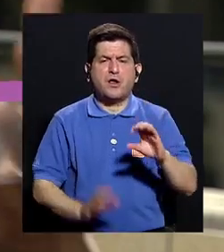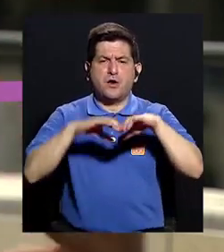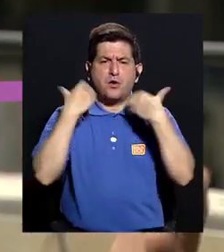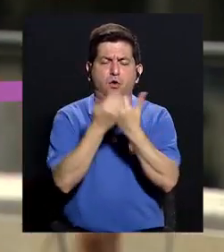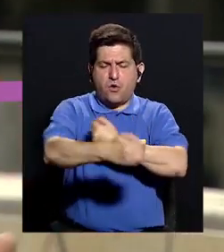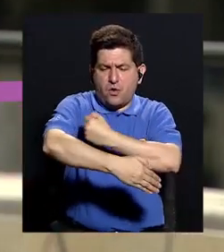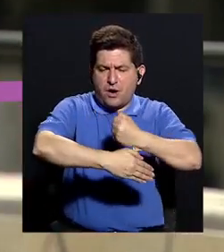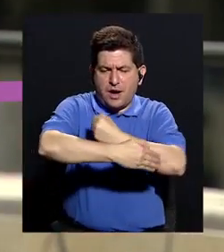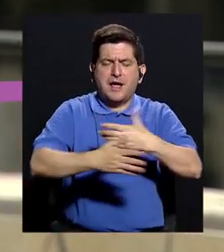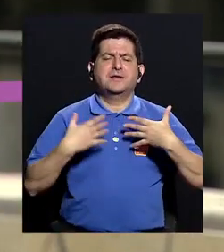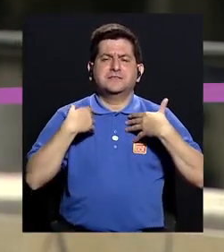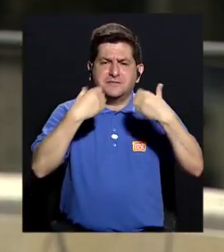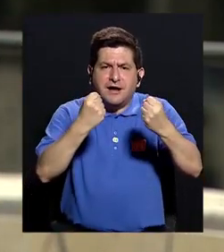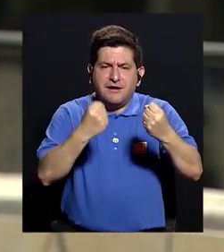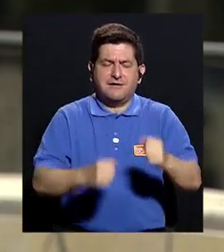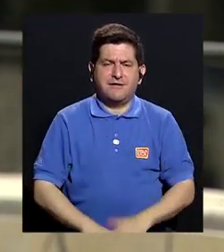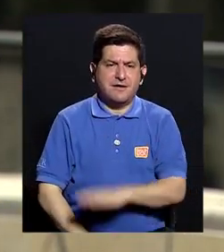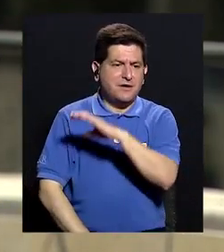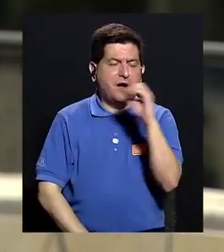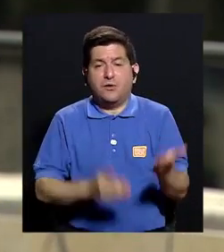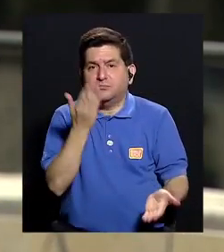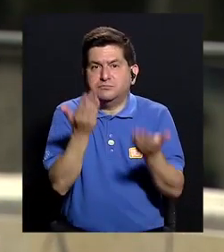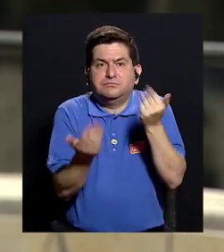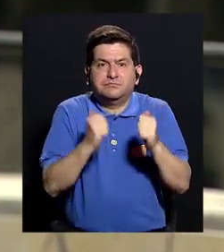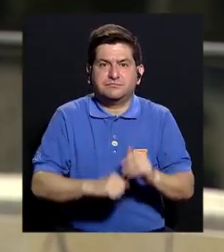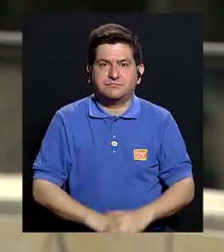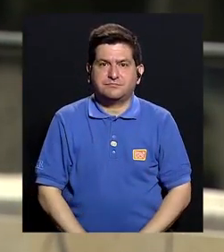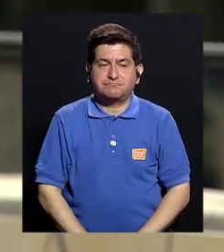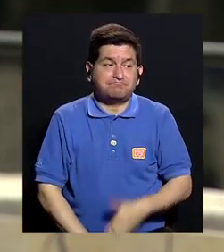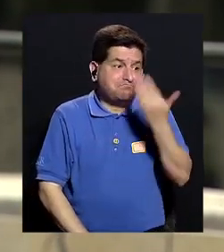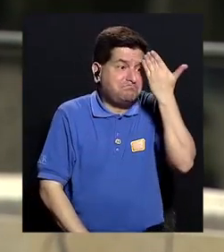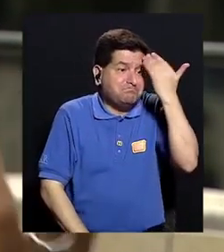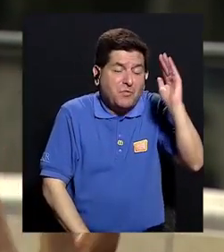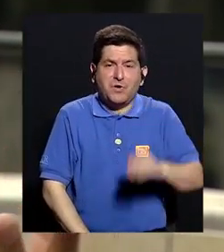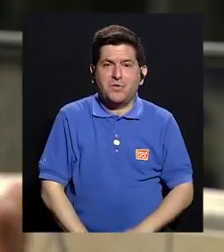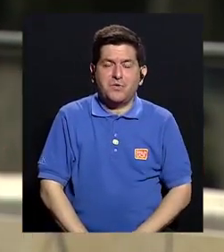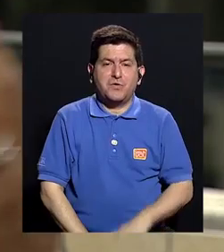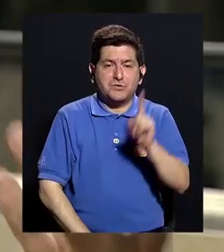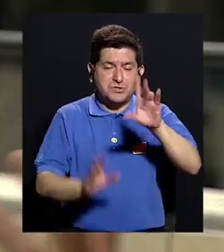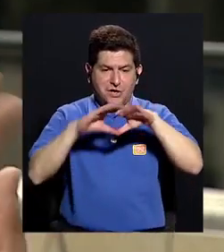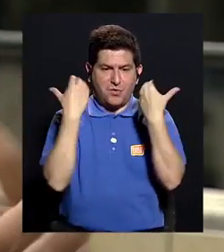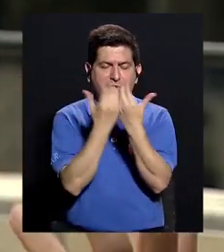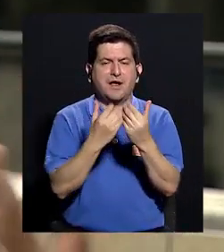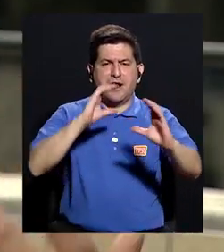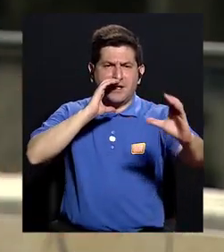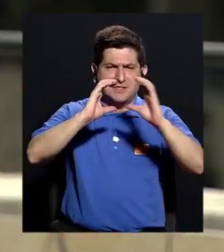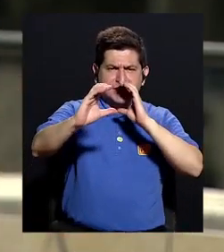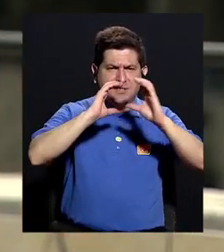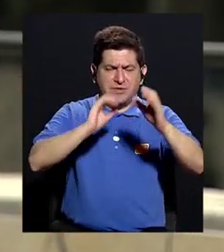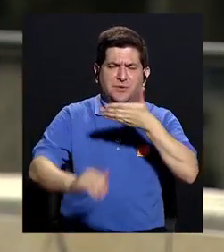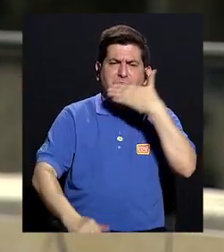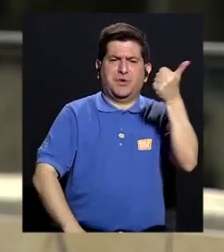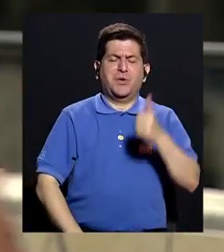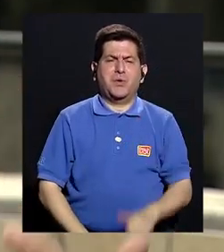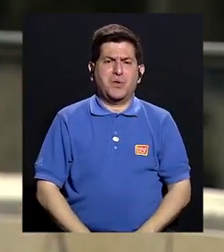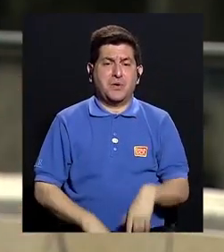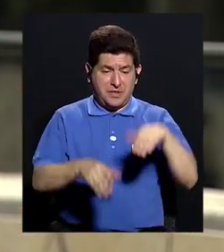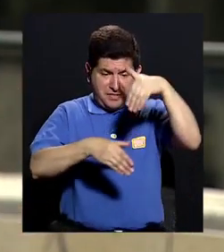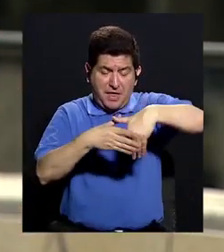se haga una clase de cocina saludable, o se haga una, no sé, una clase sobre cómo aprender a comunicarnos